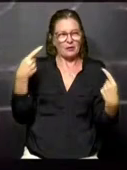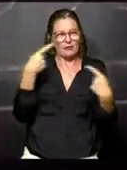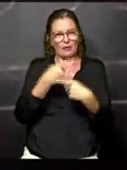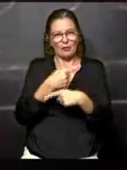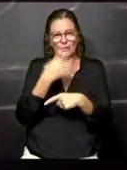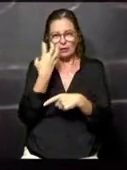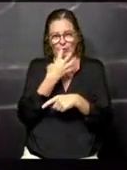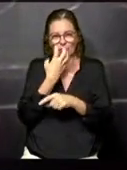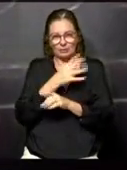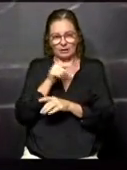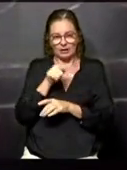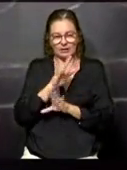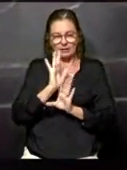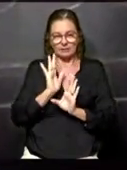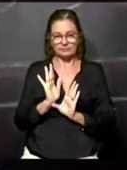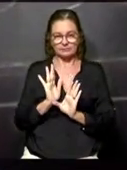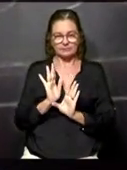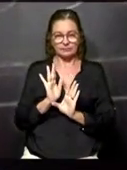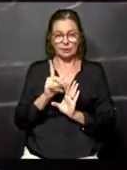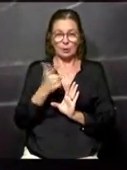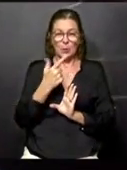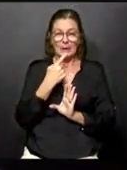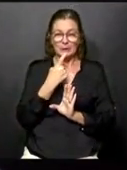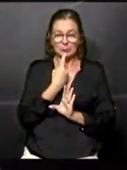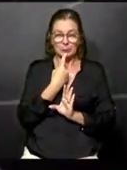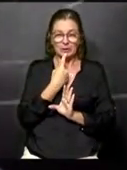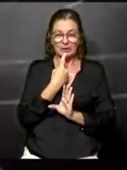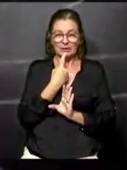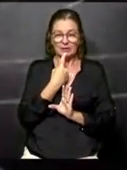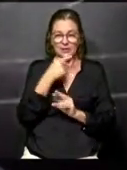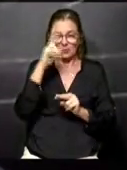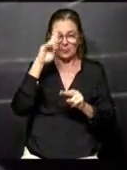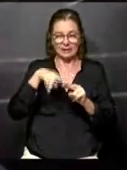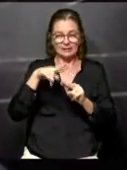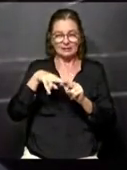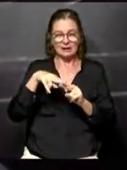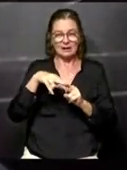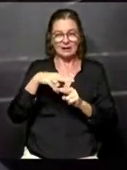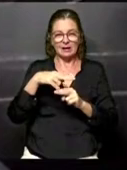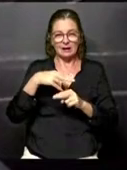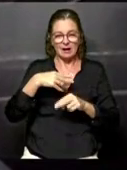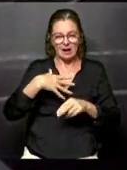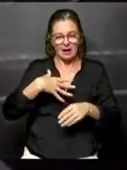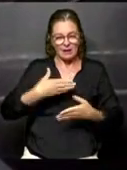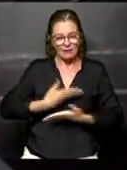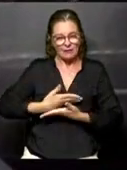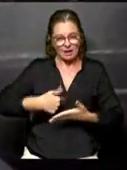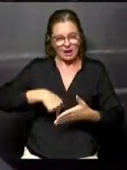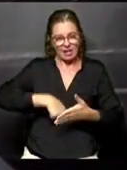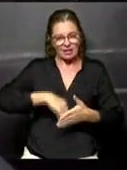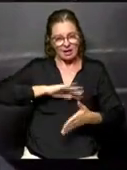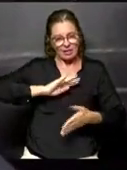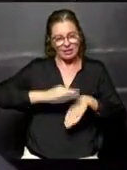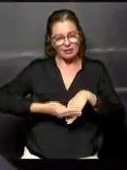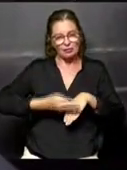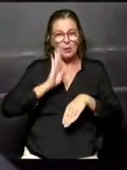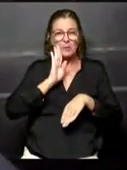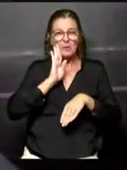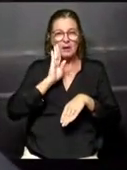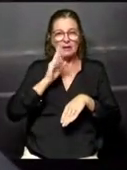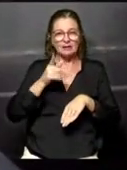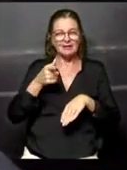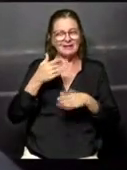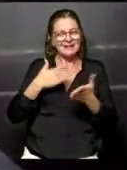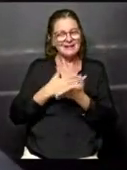que esa? Sin dudas, matar niños en el vientre de su madre es parte de una agenda que Occidente